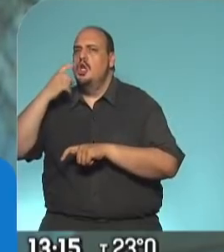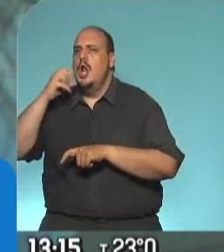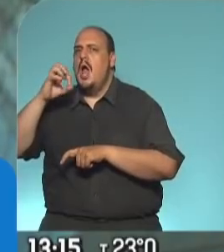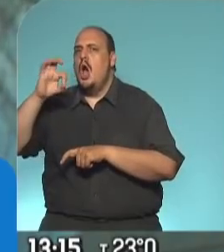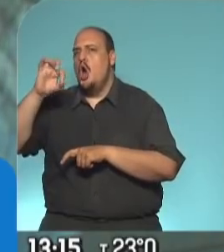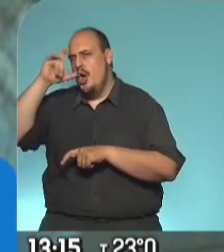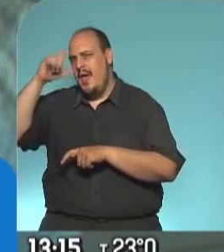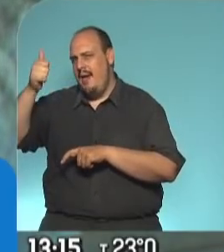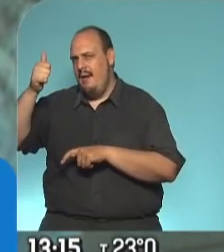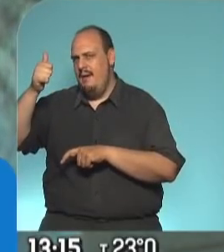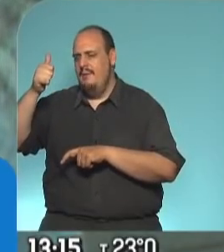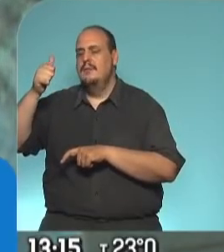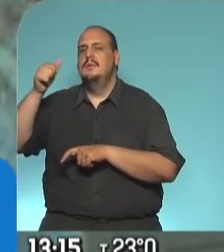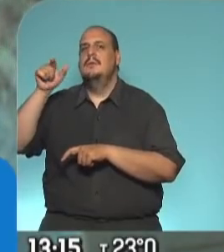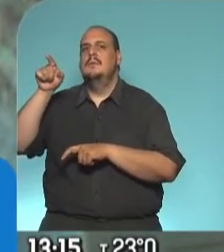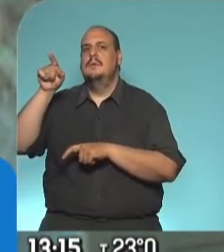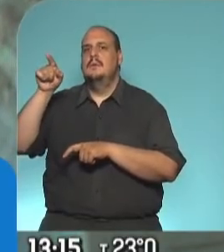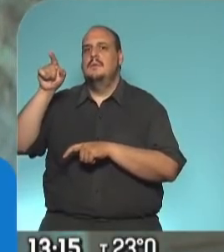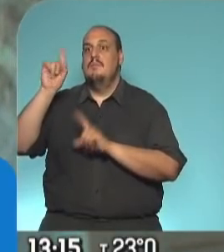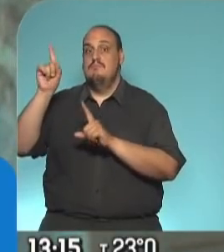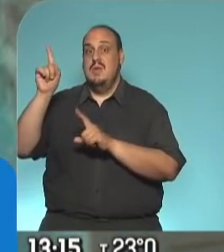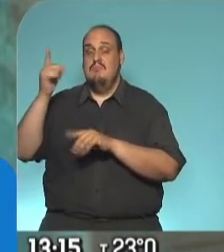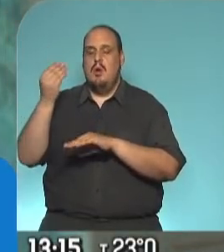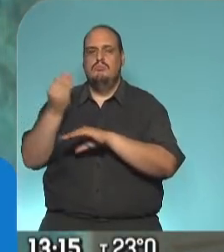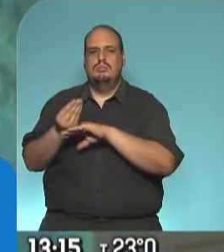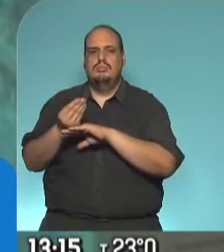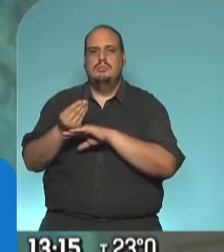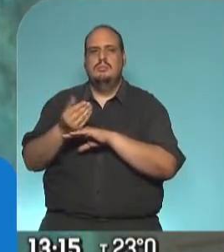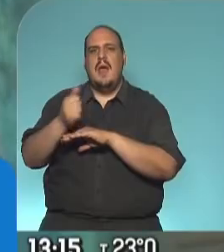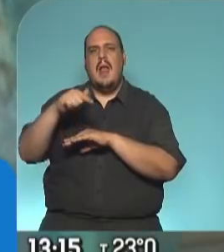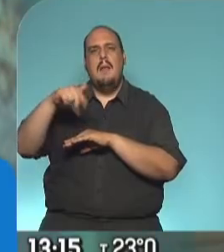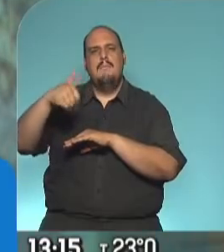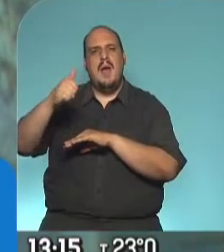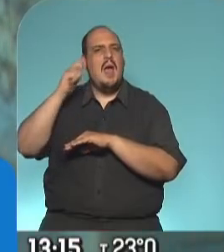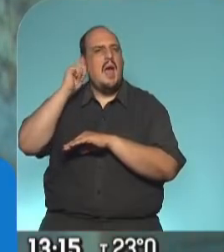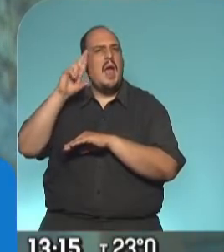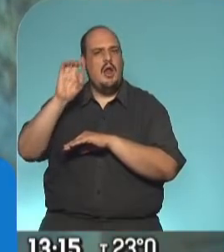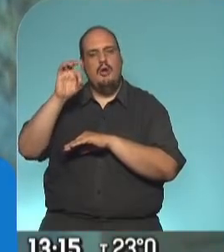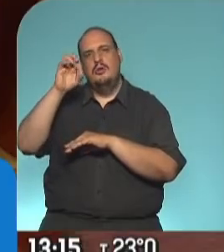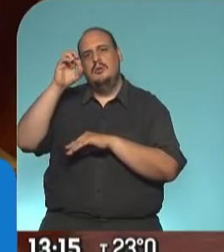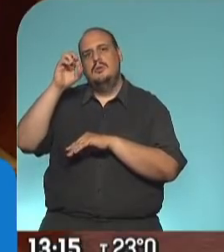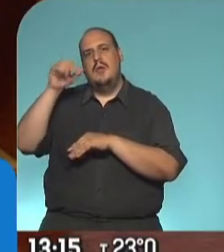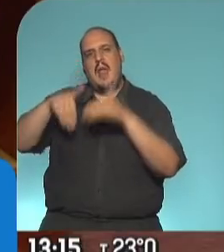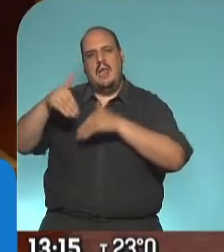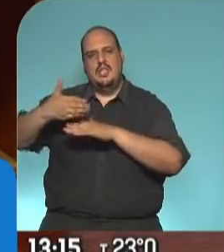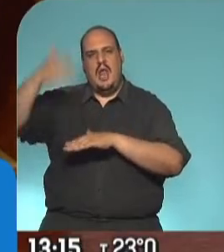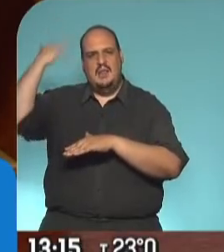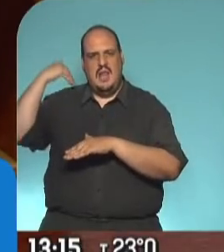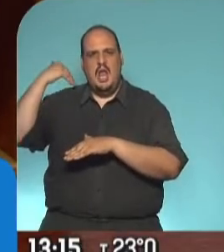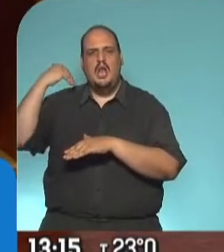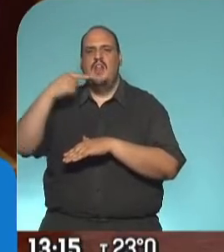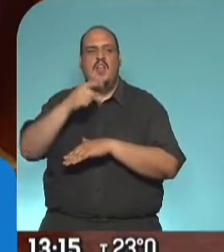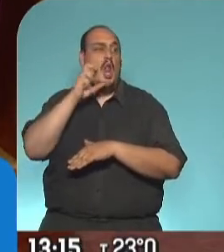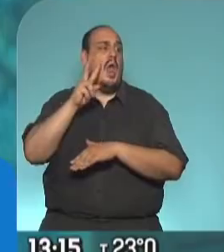papel protagónico con la conducción de Luis Almagro en la elección anterior, fueron los que inmediatamente rechazaron el triunfo de